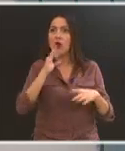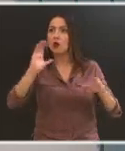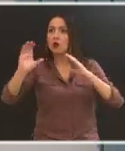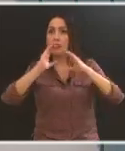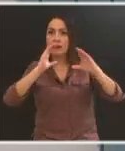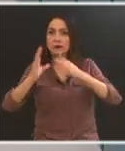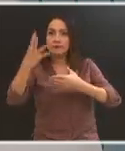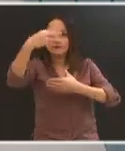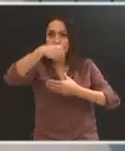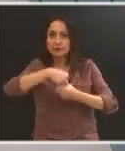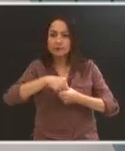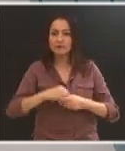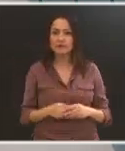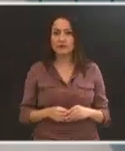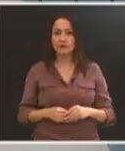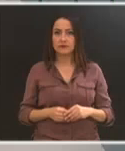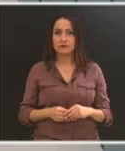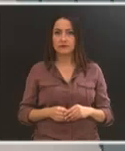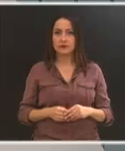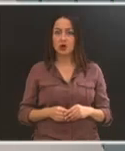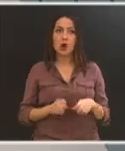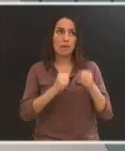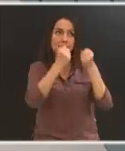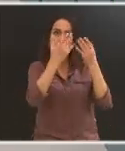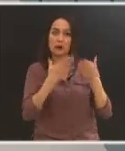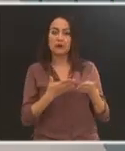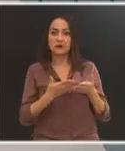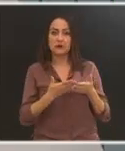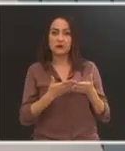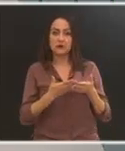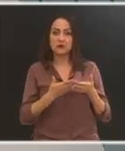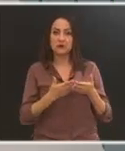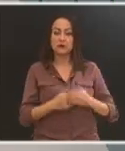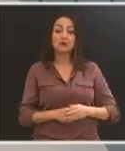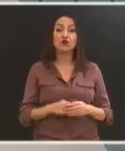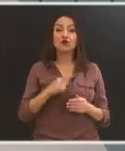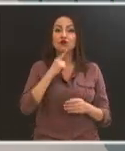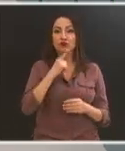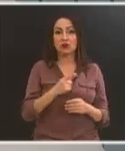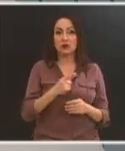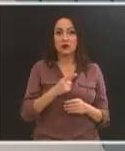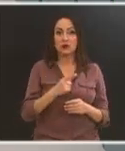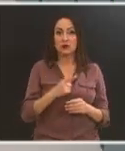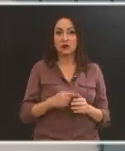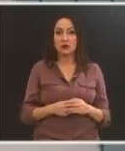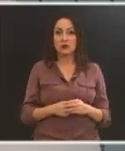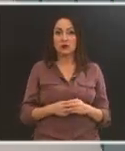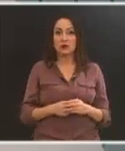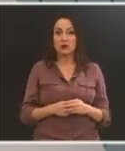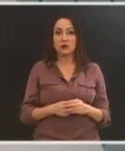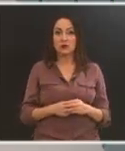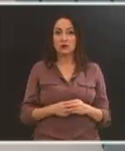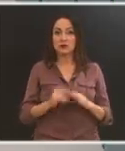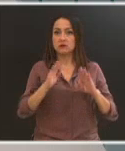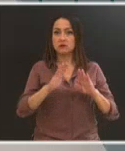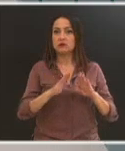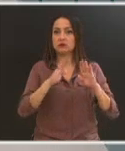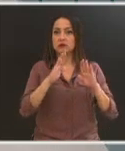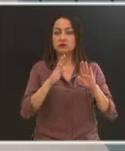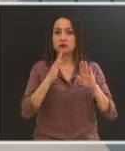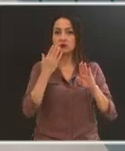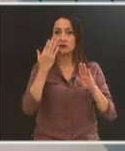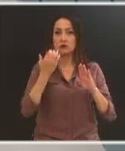comunicación interna, ¿verdad? Con los docentes y pues en realidad genial,